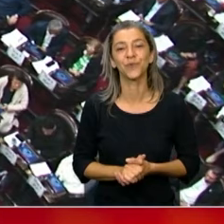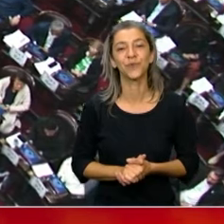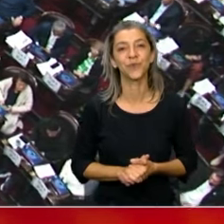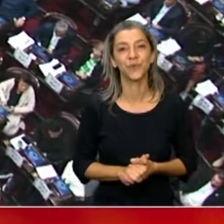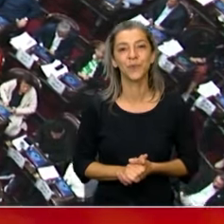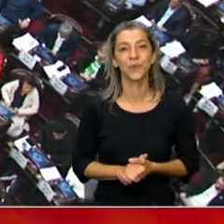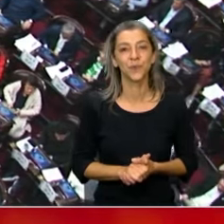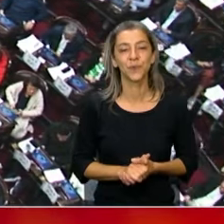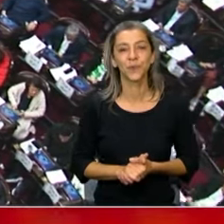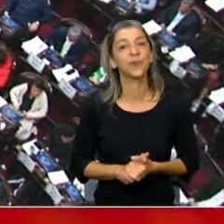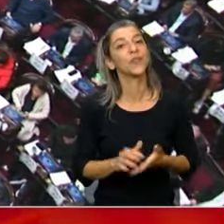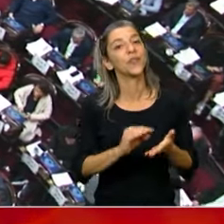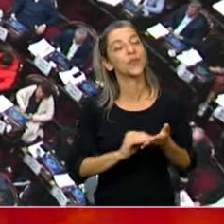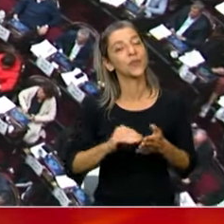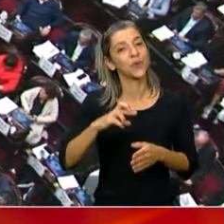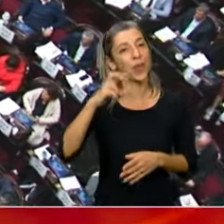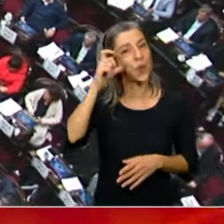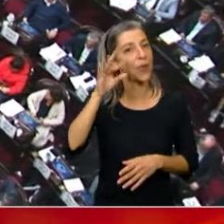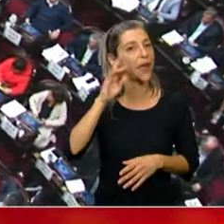distraída diputado